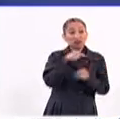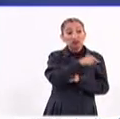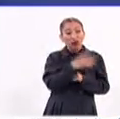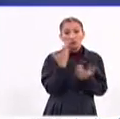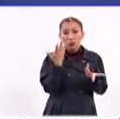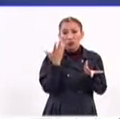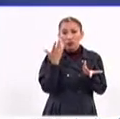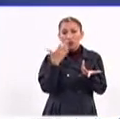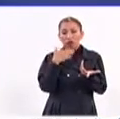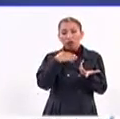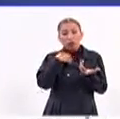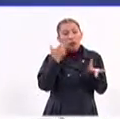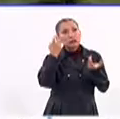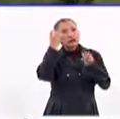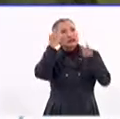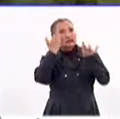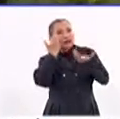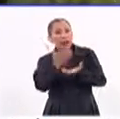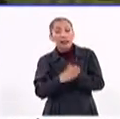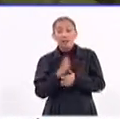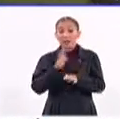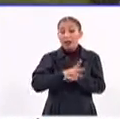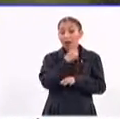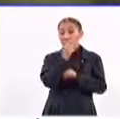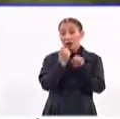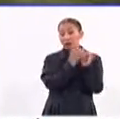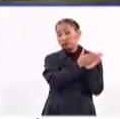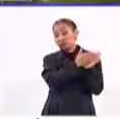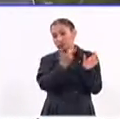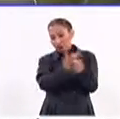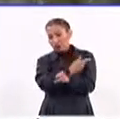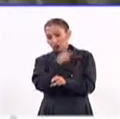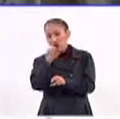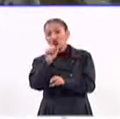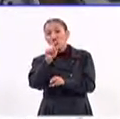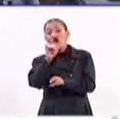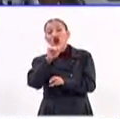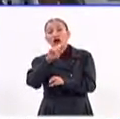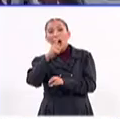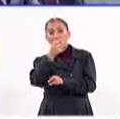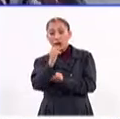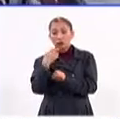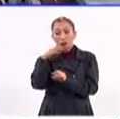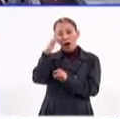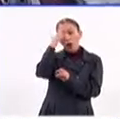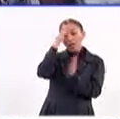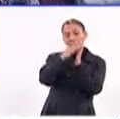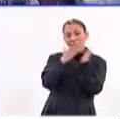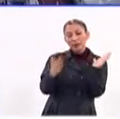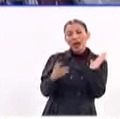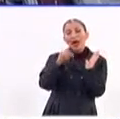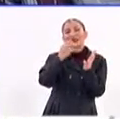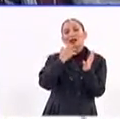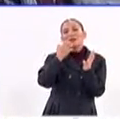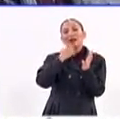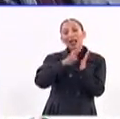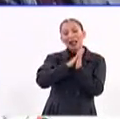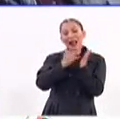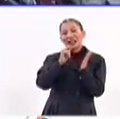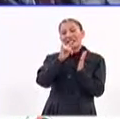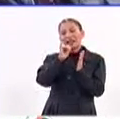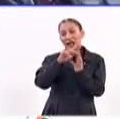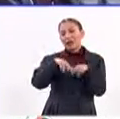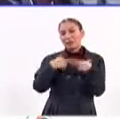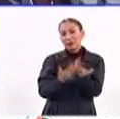un iluso, un soñador. Más de 100 años después, Solón Argüello es recordado con el libro Tepic Literario,